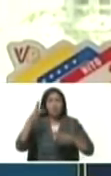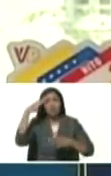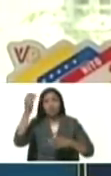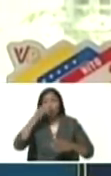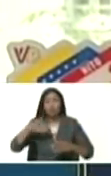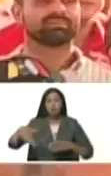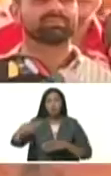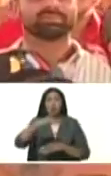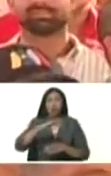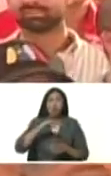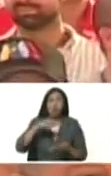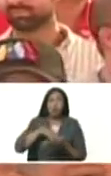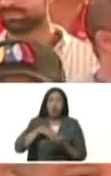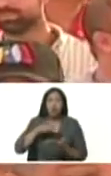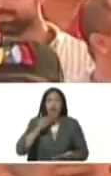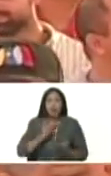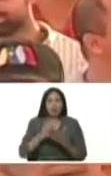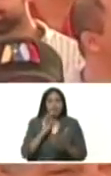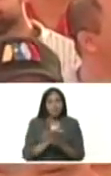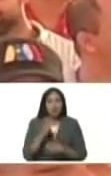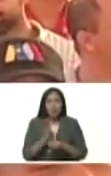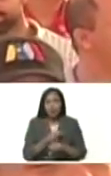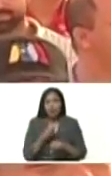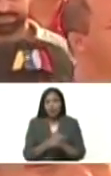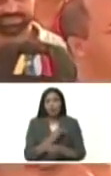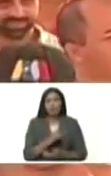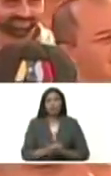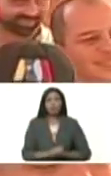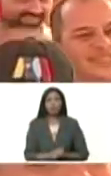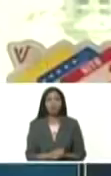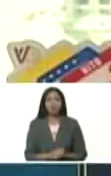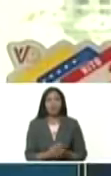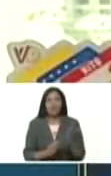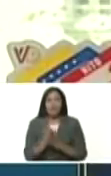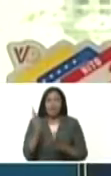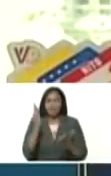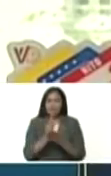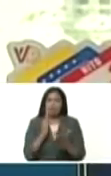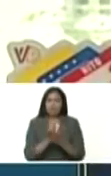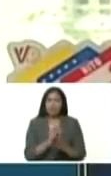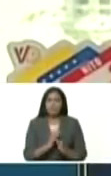de Carabobo. Gracias, compañero Rafael Lacaba. Leales siempre.